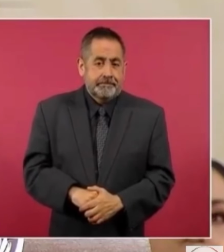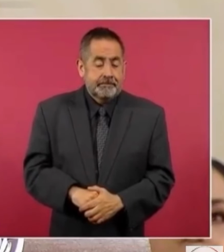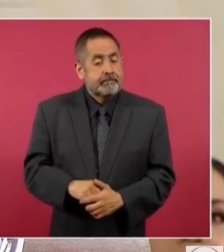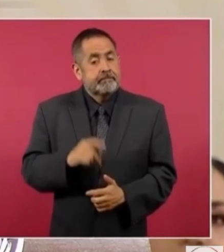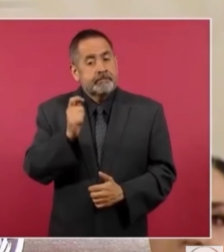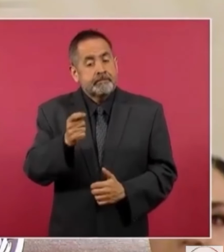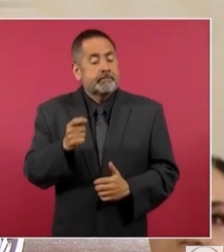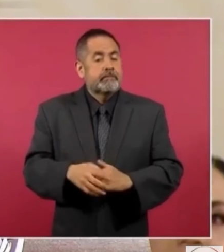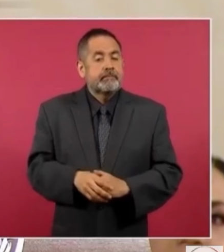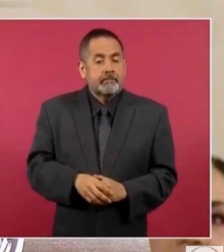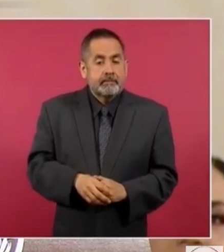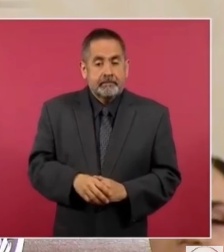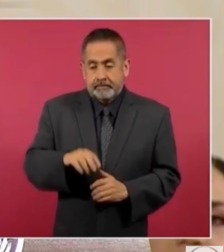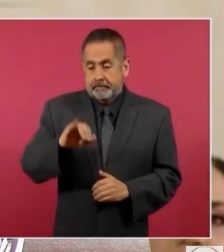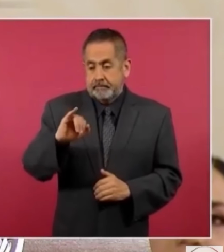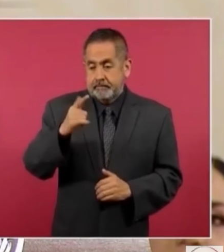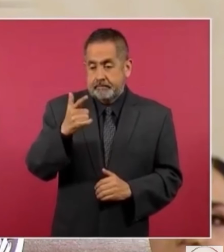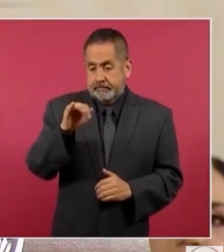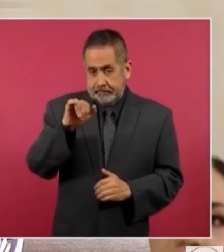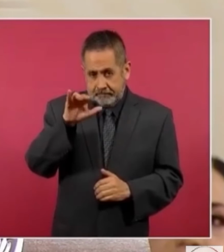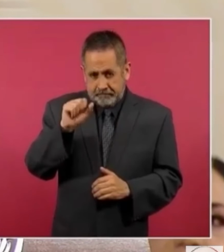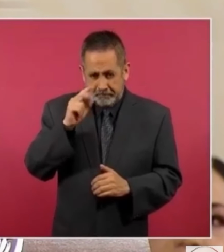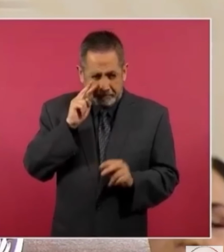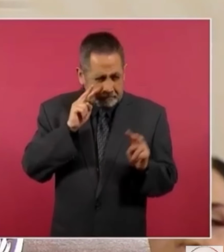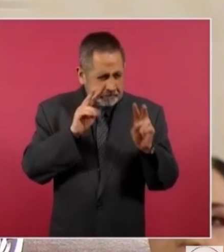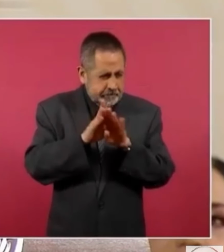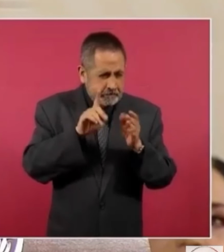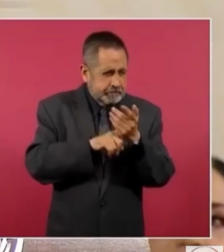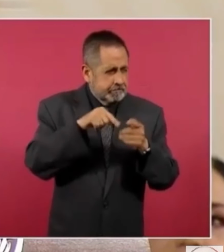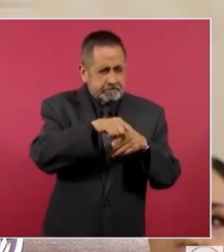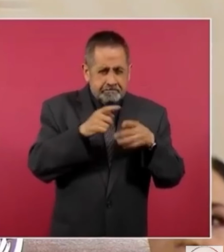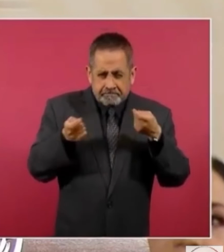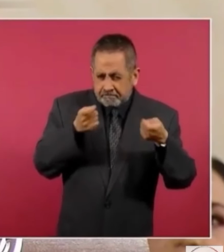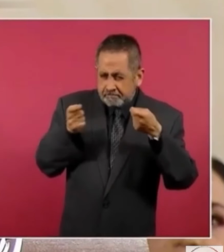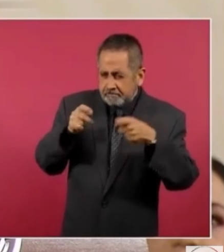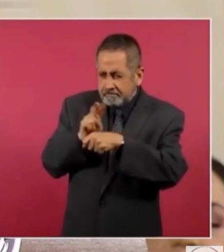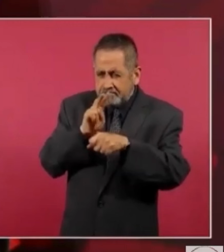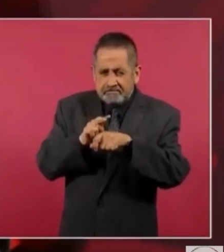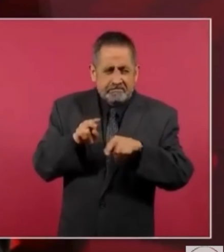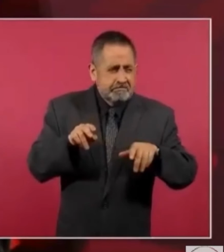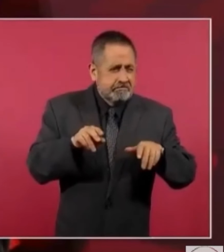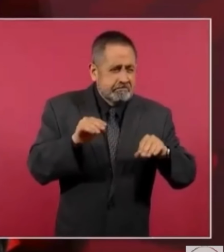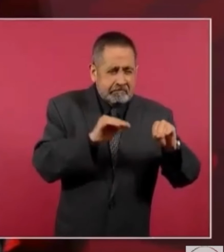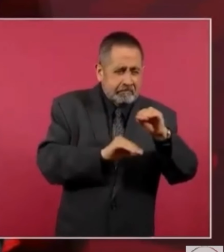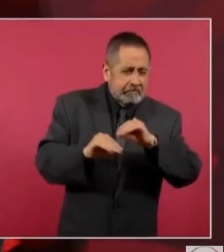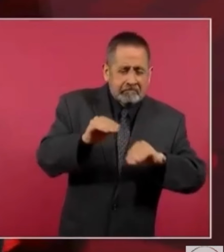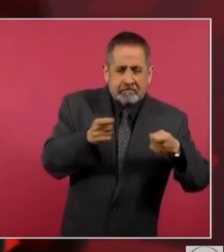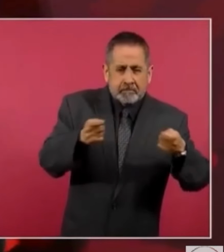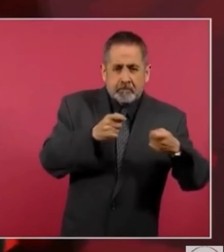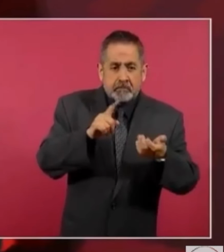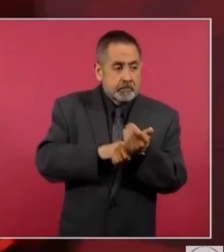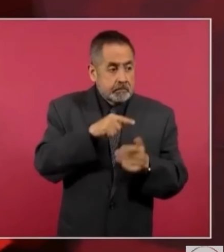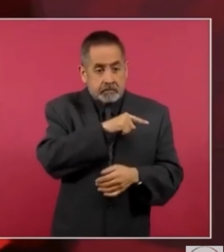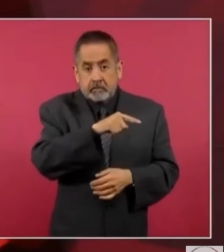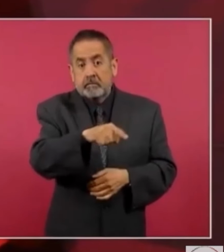Entonces, Iglesias está viendo todo, cómo manipulan el cuerpo,